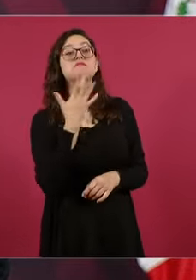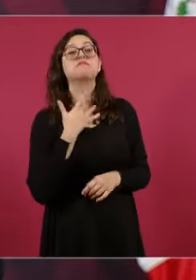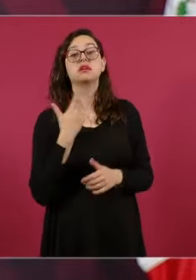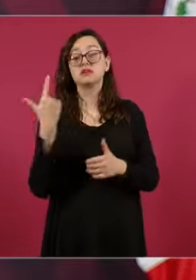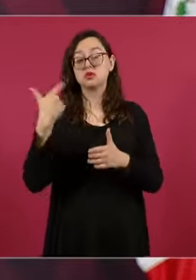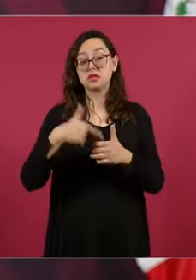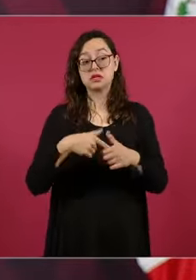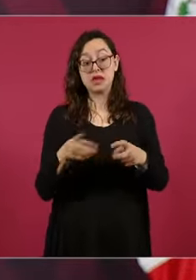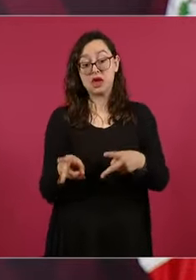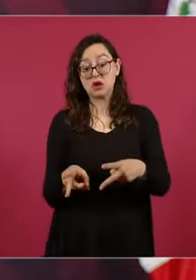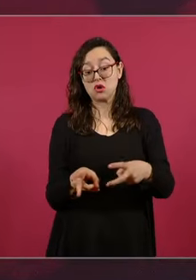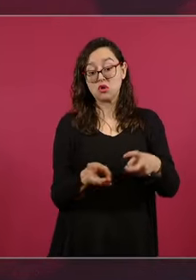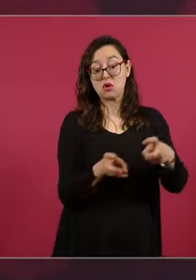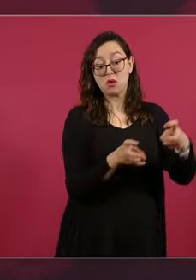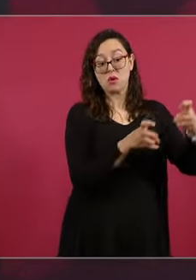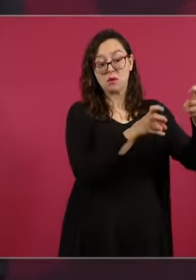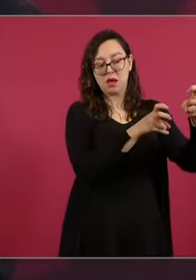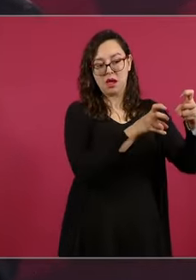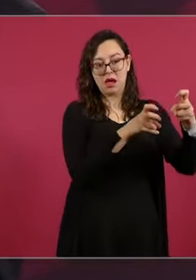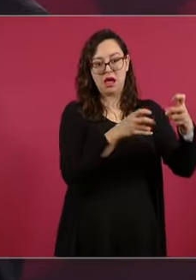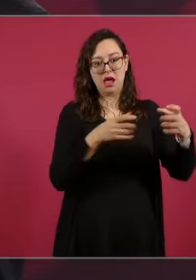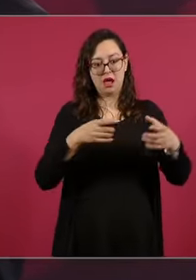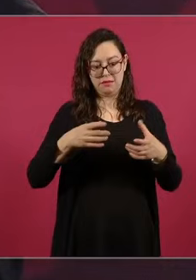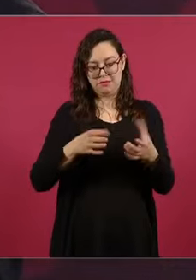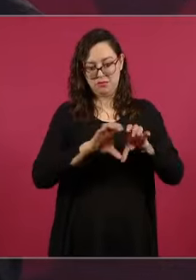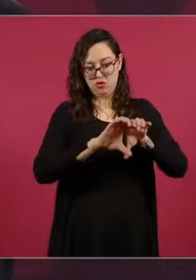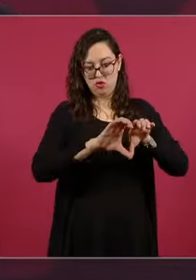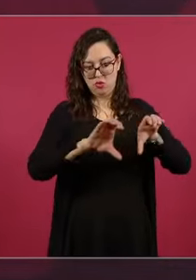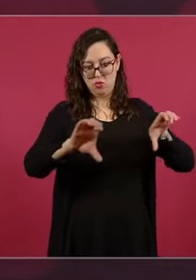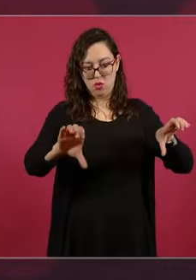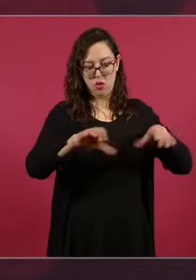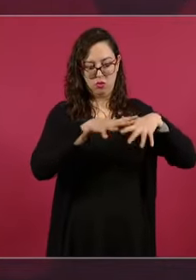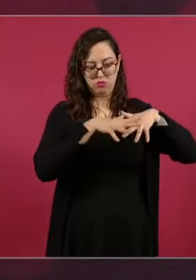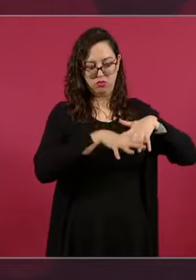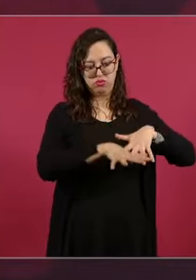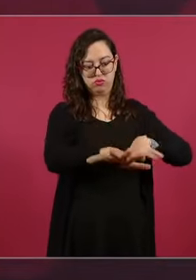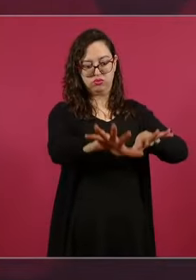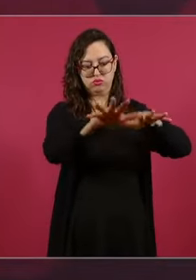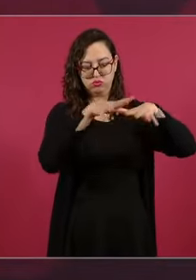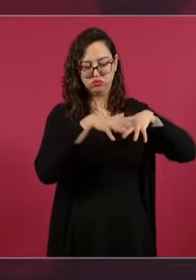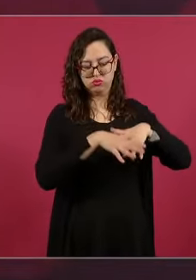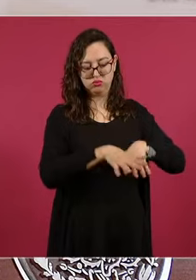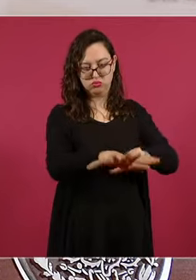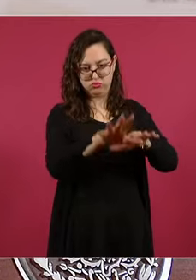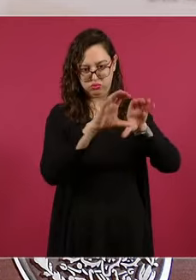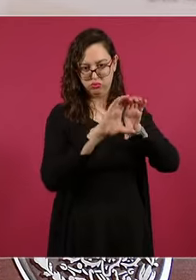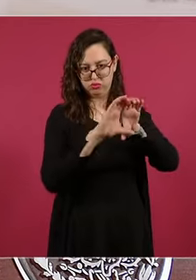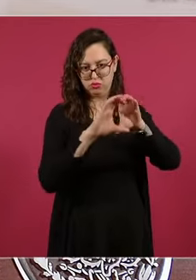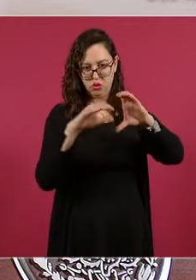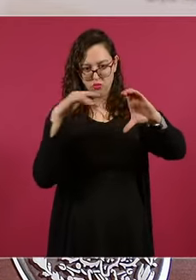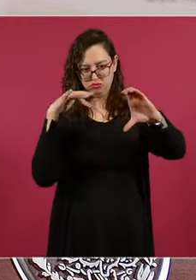porque cuando se pica un ducto